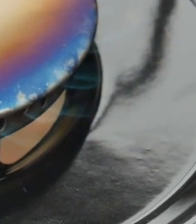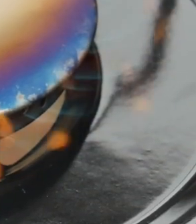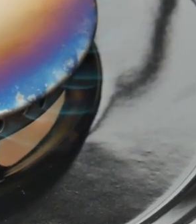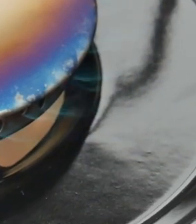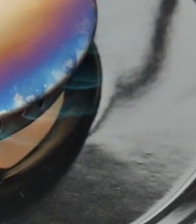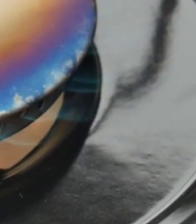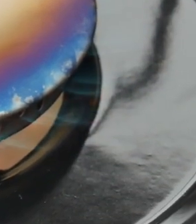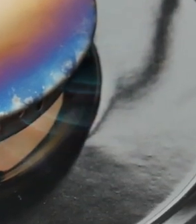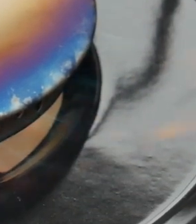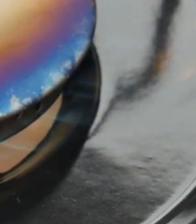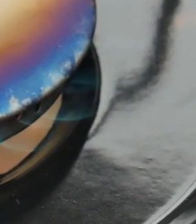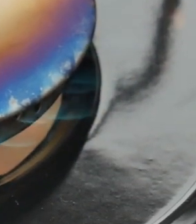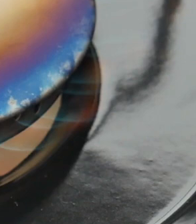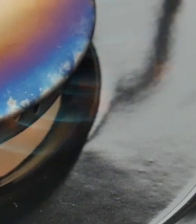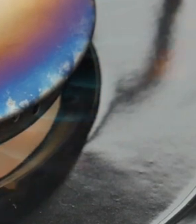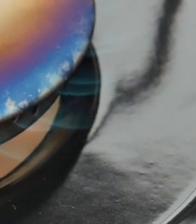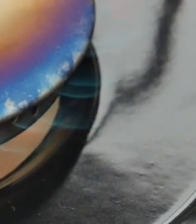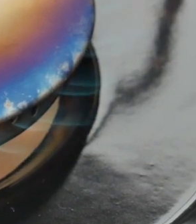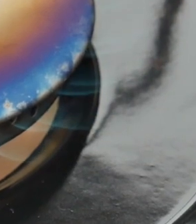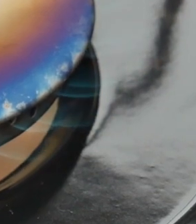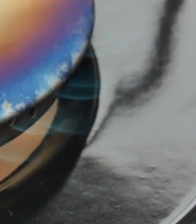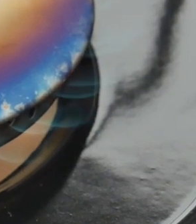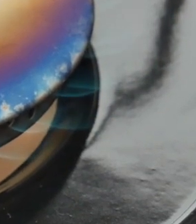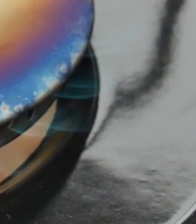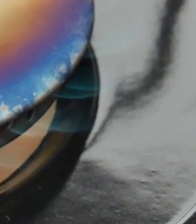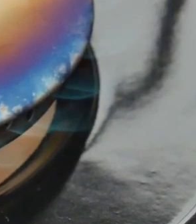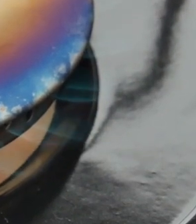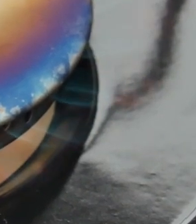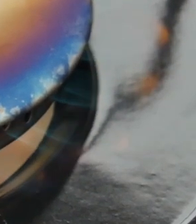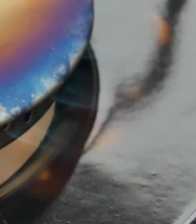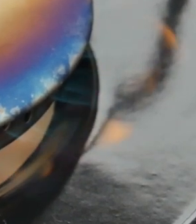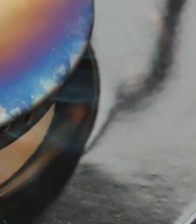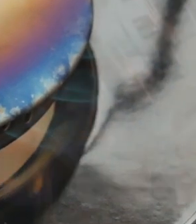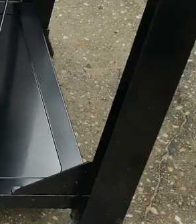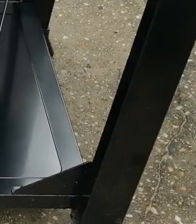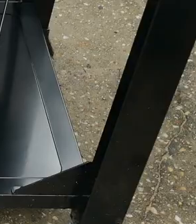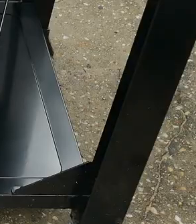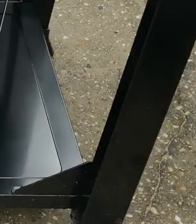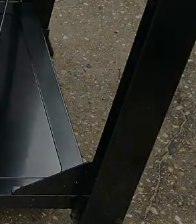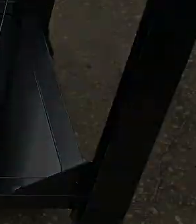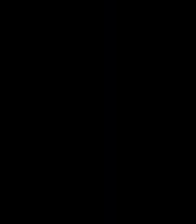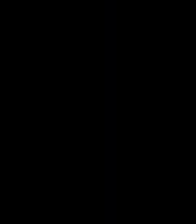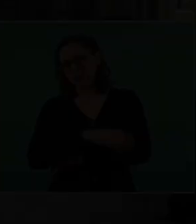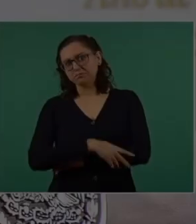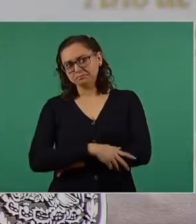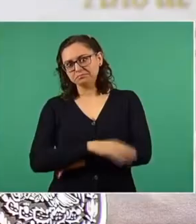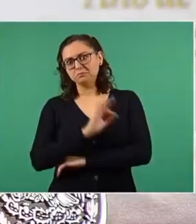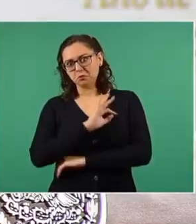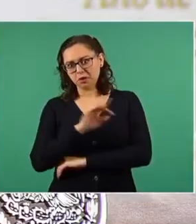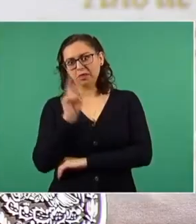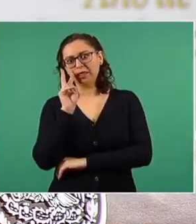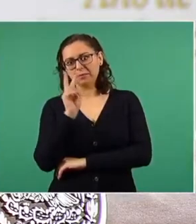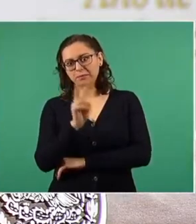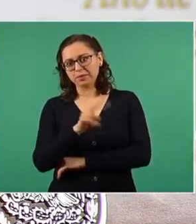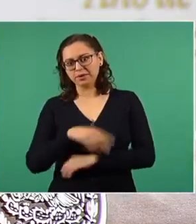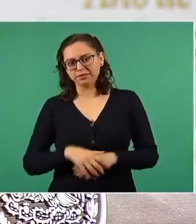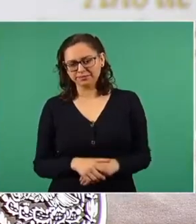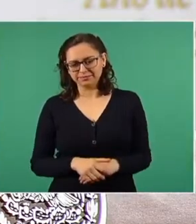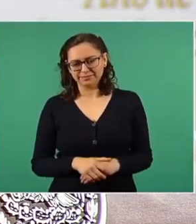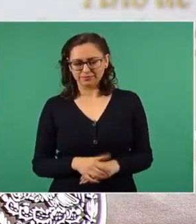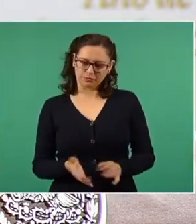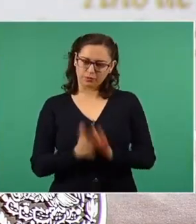a un costo súper bajo ximo en comparación con las empresas privadas cuando se ha visto